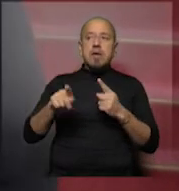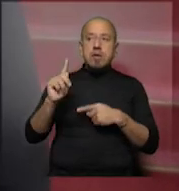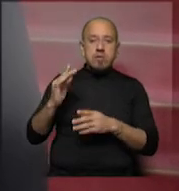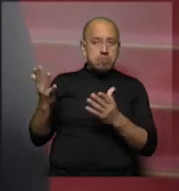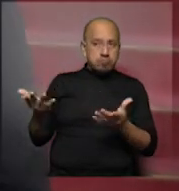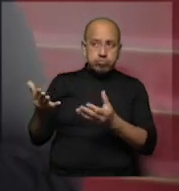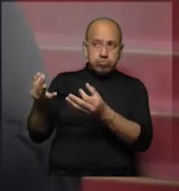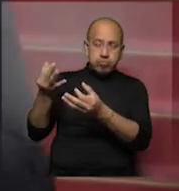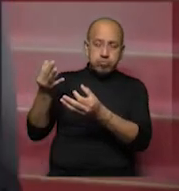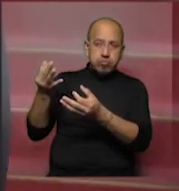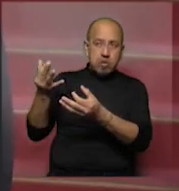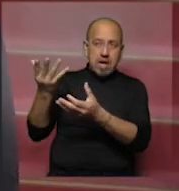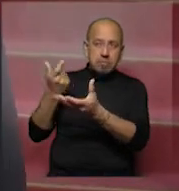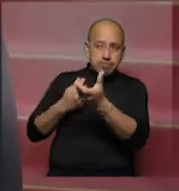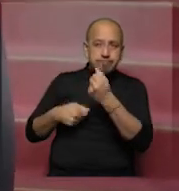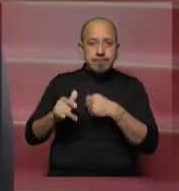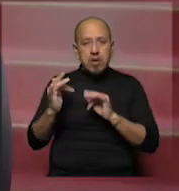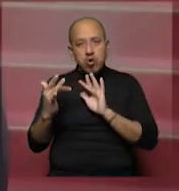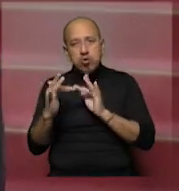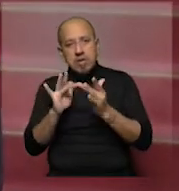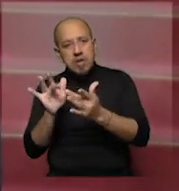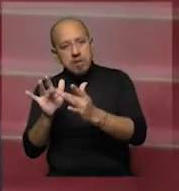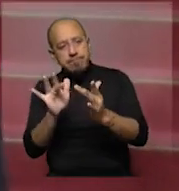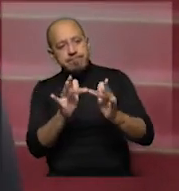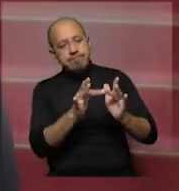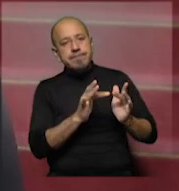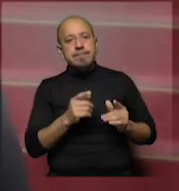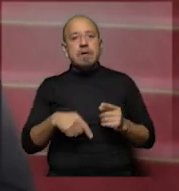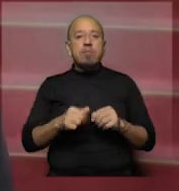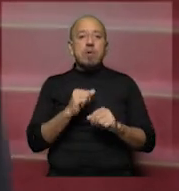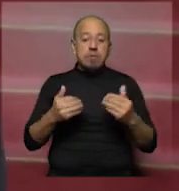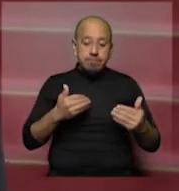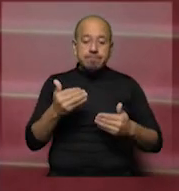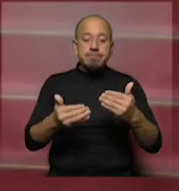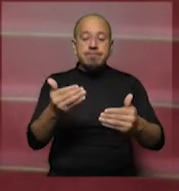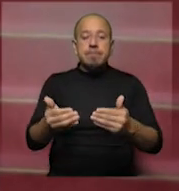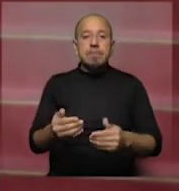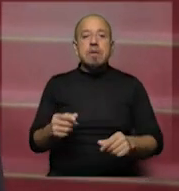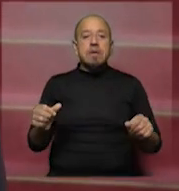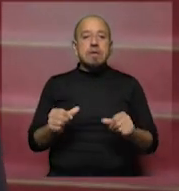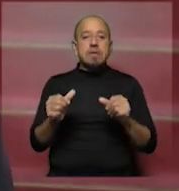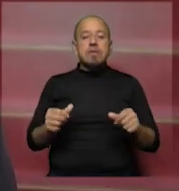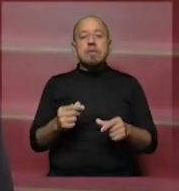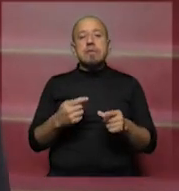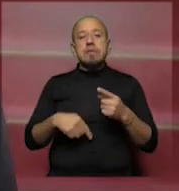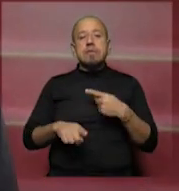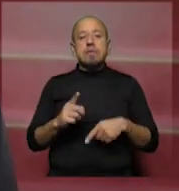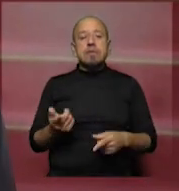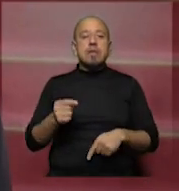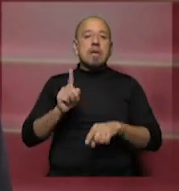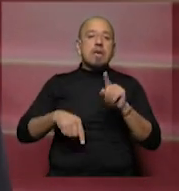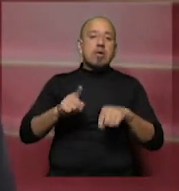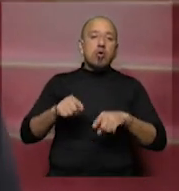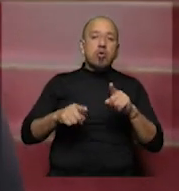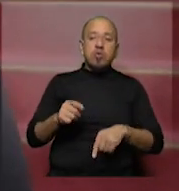ayudado mucho a este tema de los contactos y poder ir construyendo, tejiendo, ¿no? A través de la gestión,